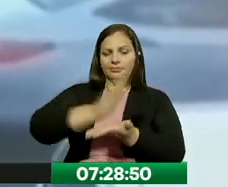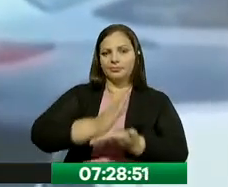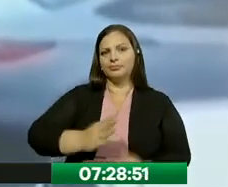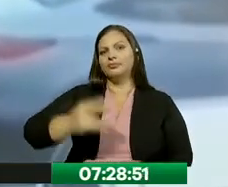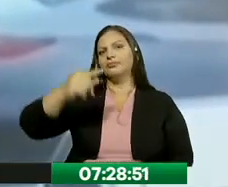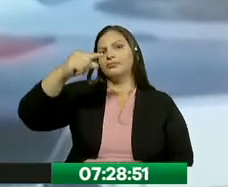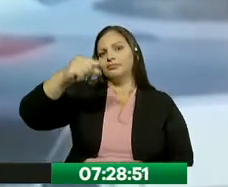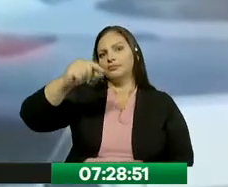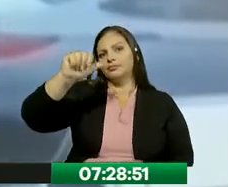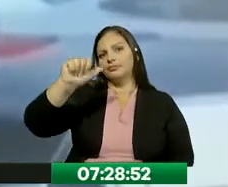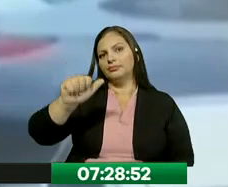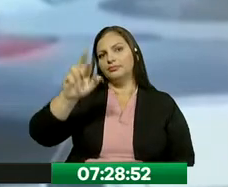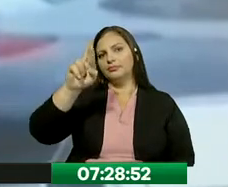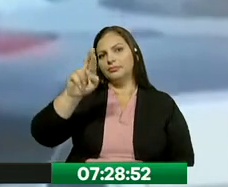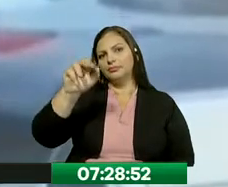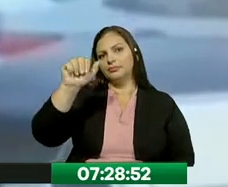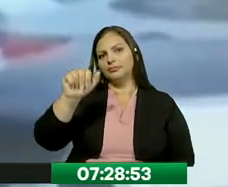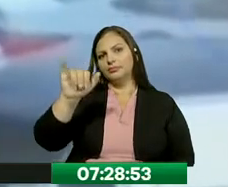sale corriendo.